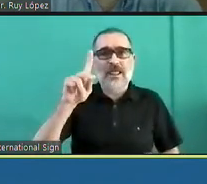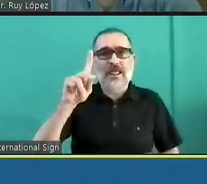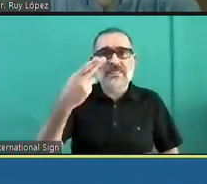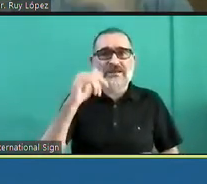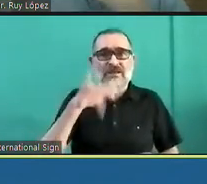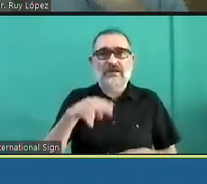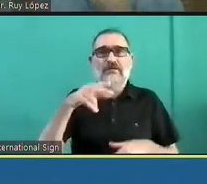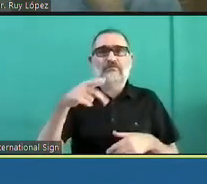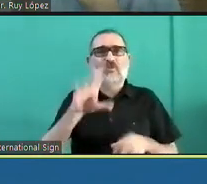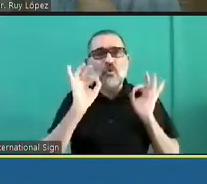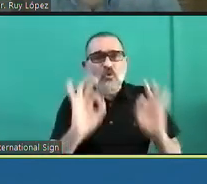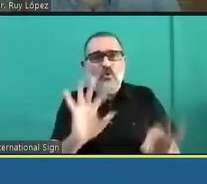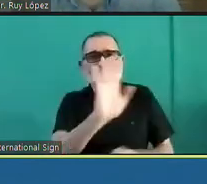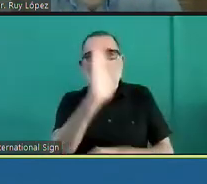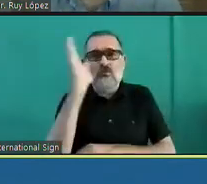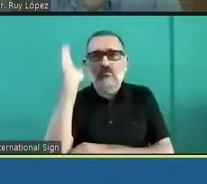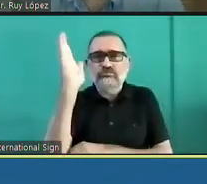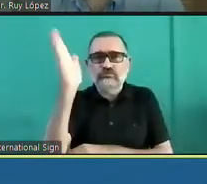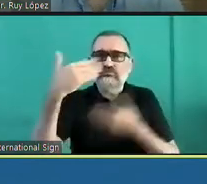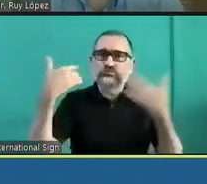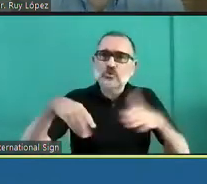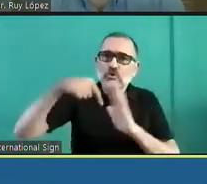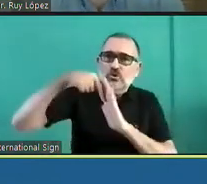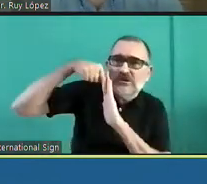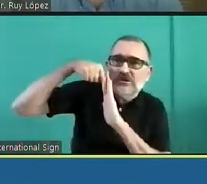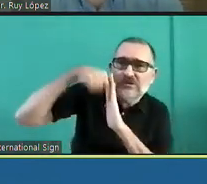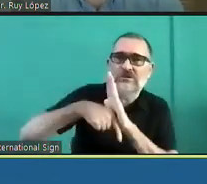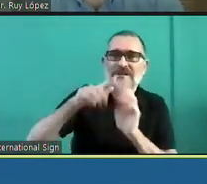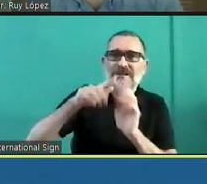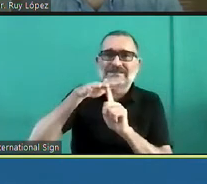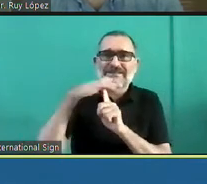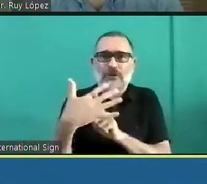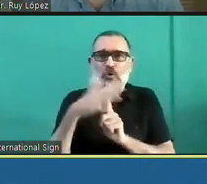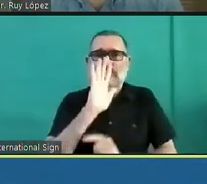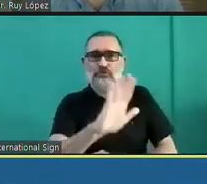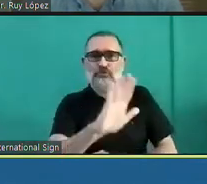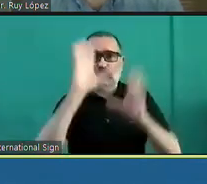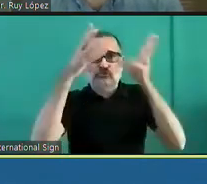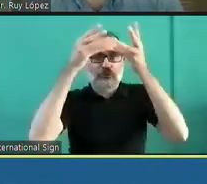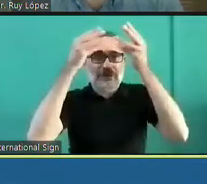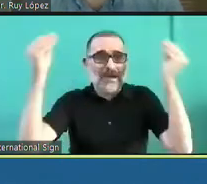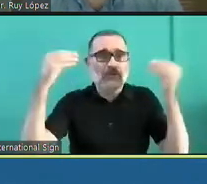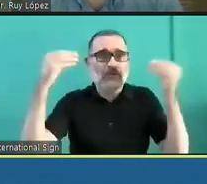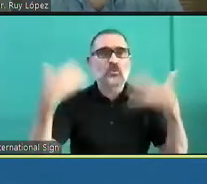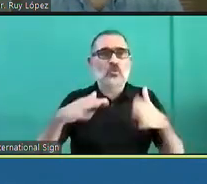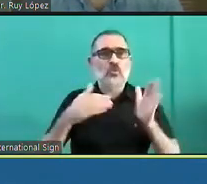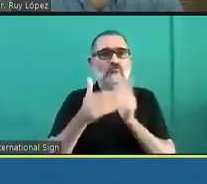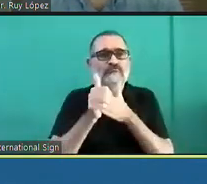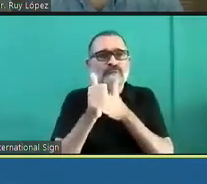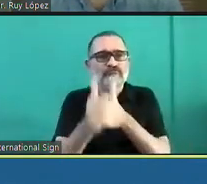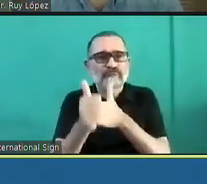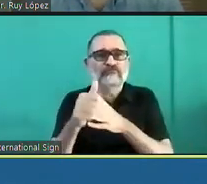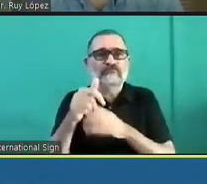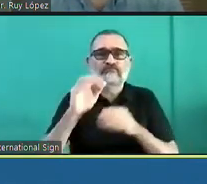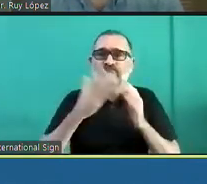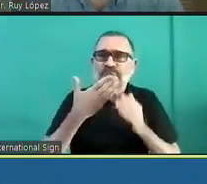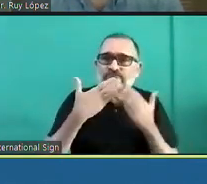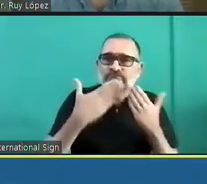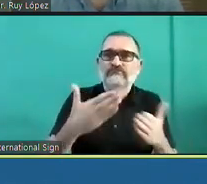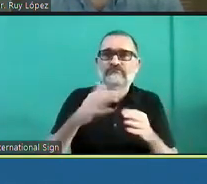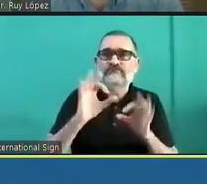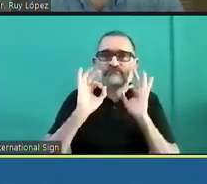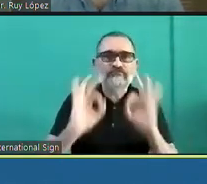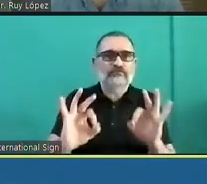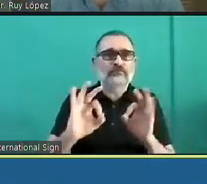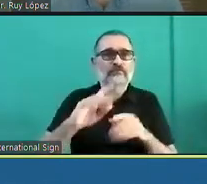bajo el convenio marco de control de trabajo el estudio en la escuela de salud pública de harvard en